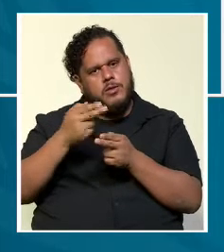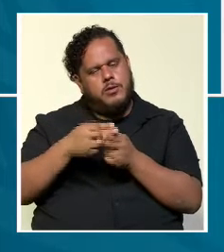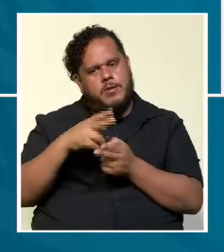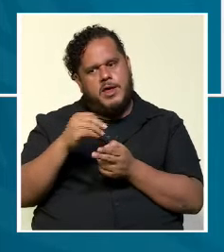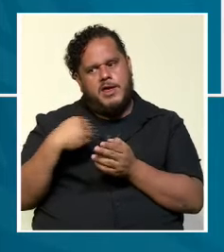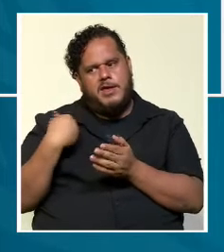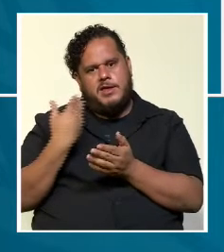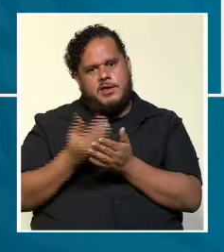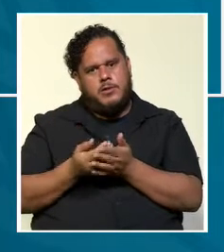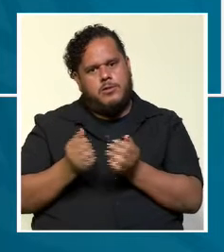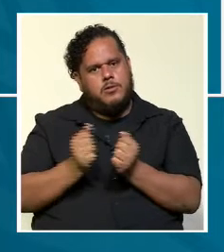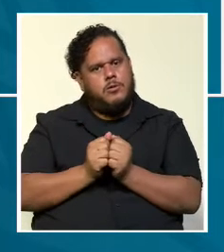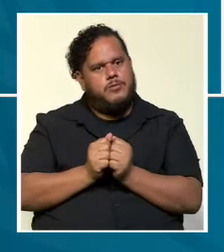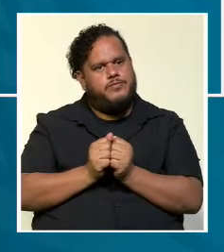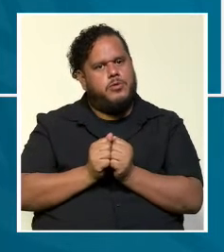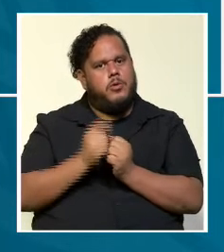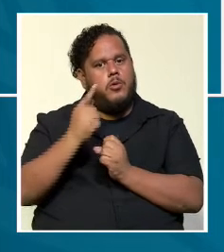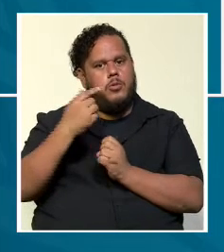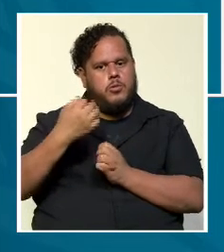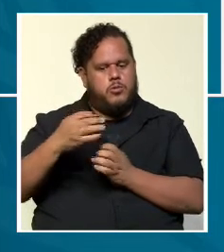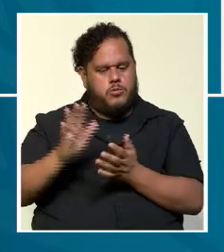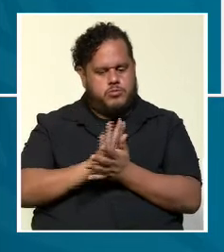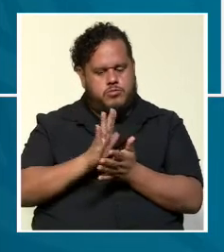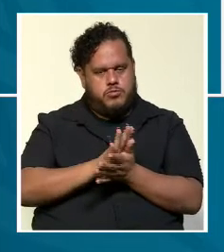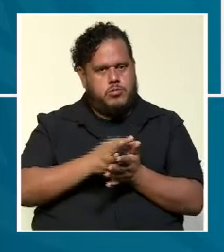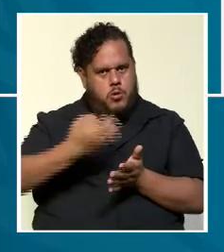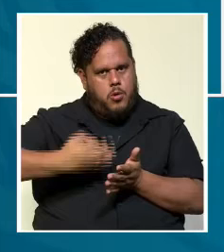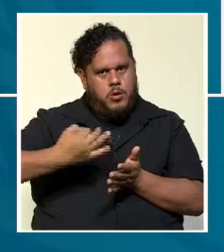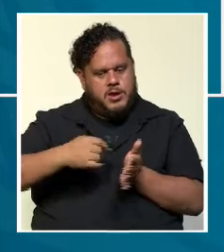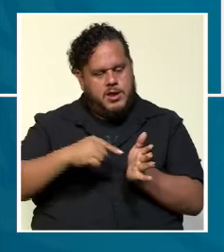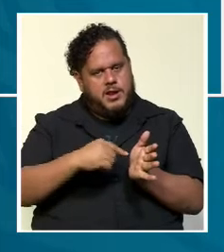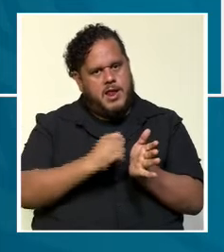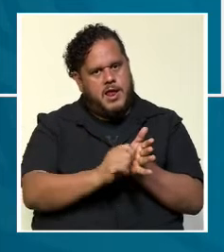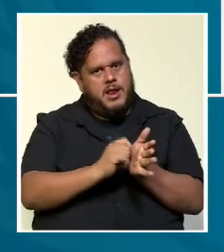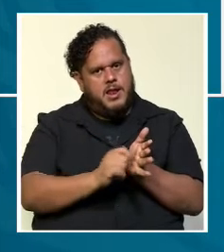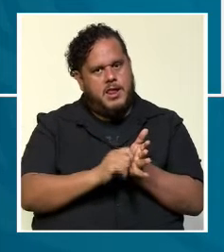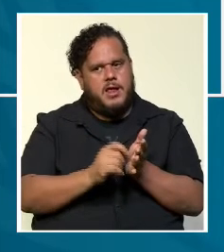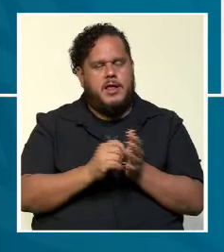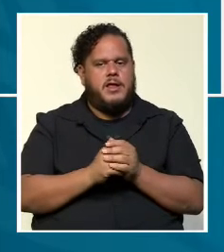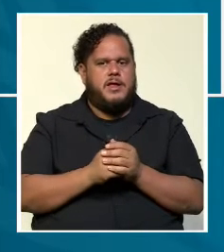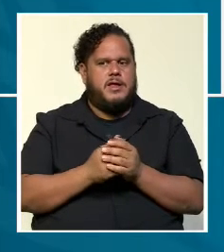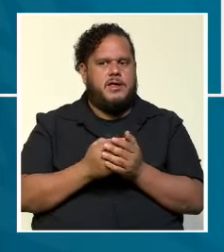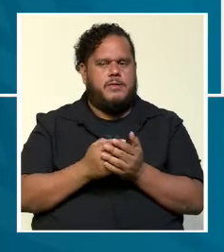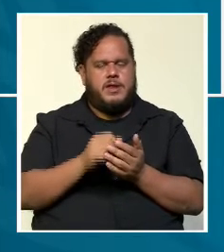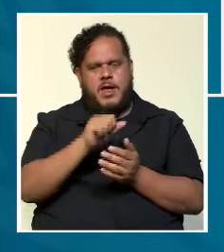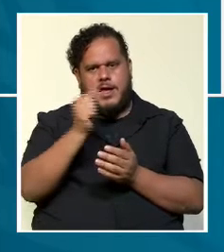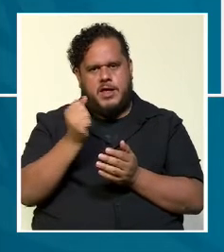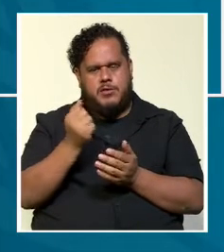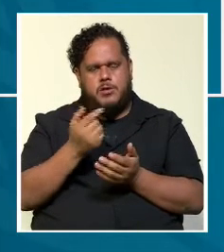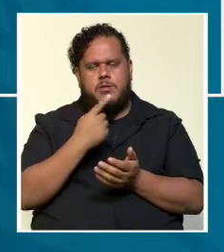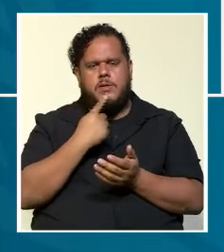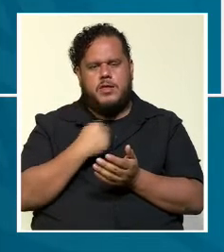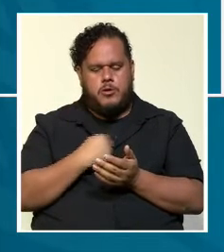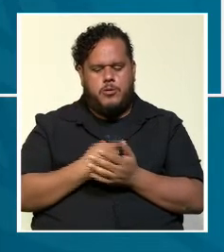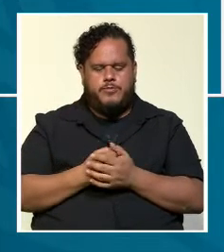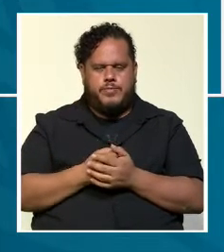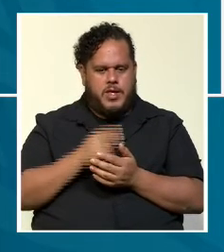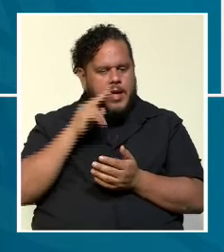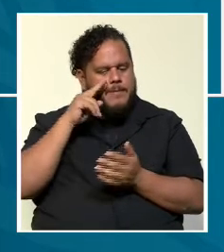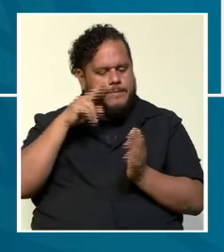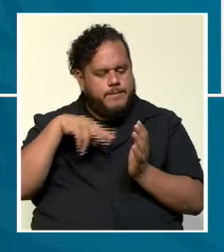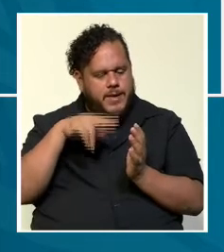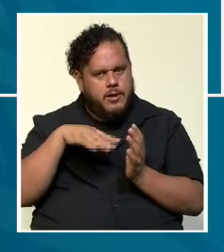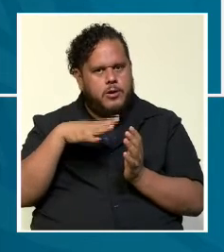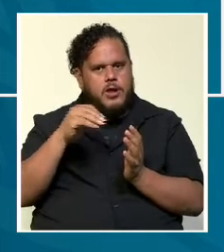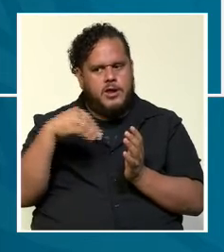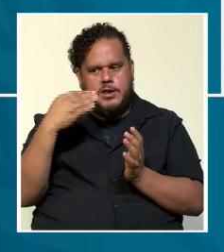y llegó con un original, Osvaldo ahí, me acuerdo que yo empastaba en azul, de hecho, y me dijo, échale una ojeada y